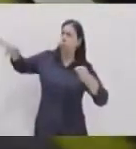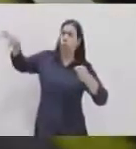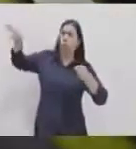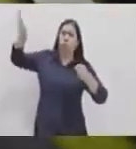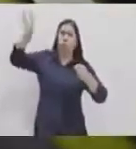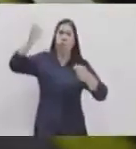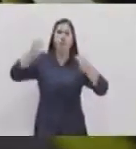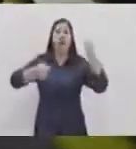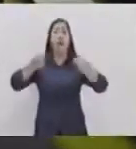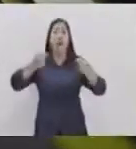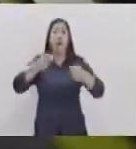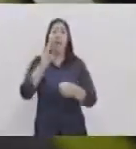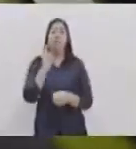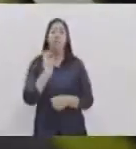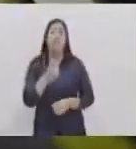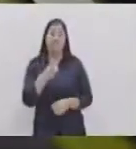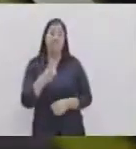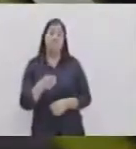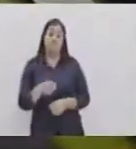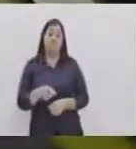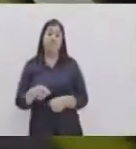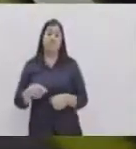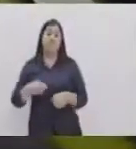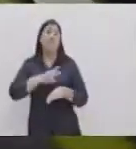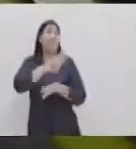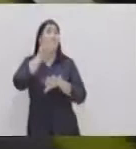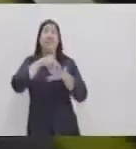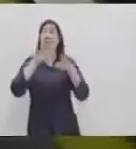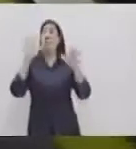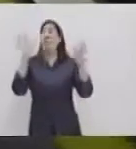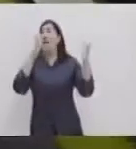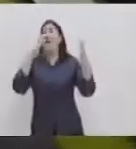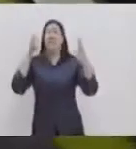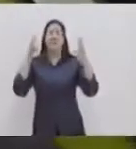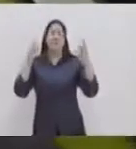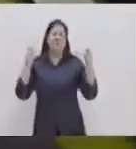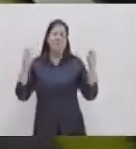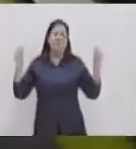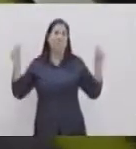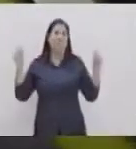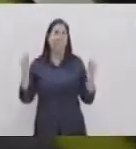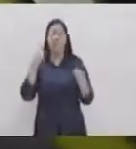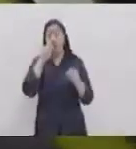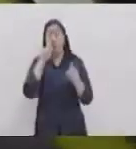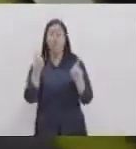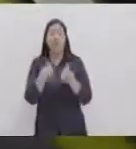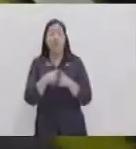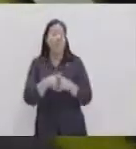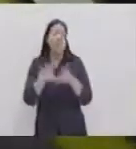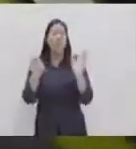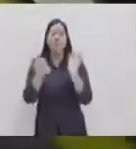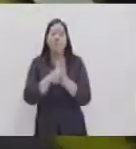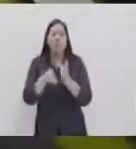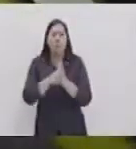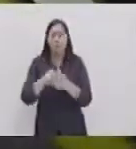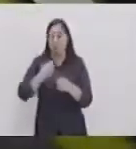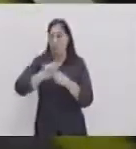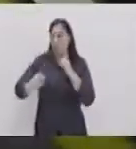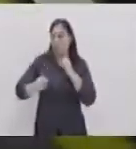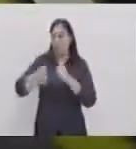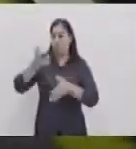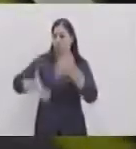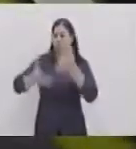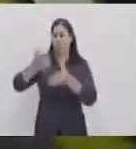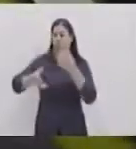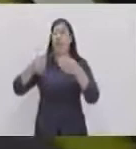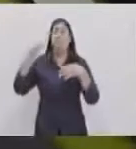severa, exactamente. O inclusive cuando hay la combustión, cuando se quema papel,